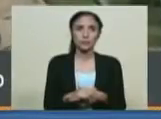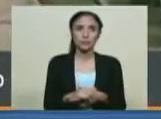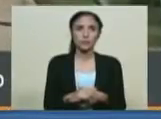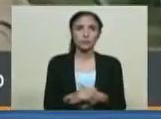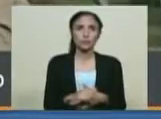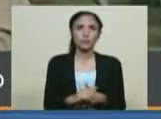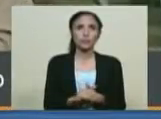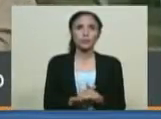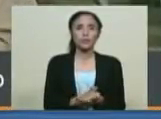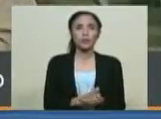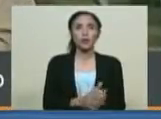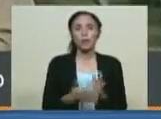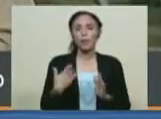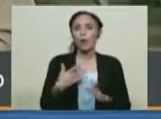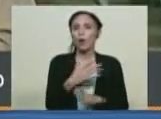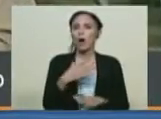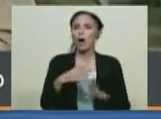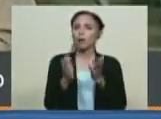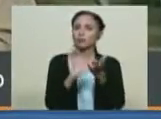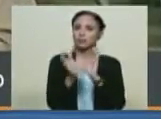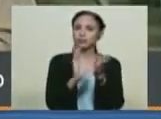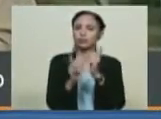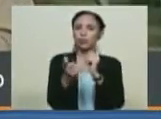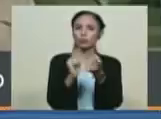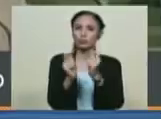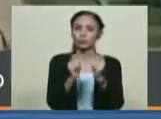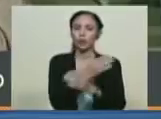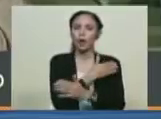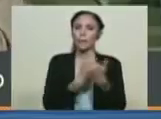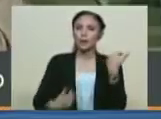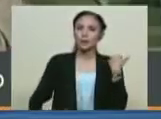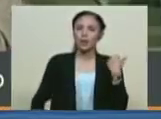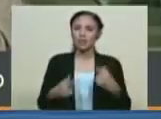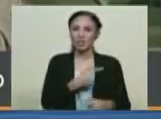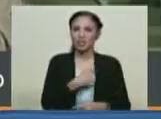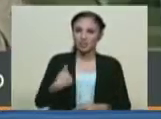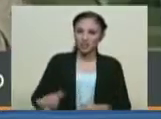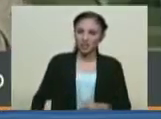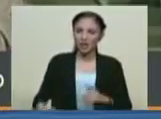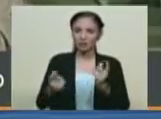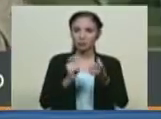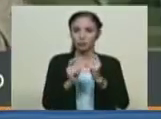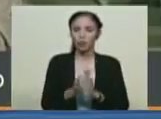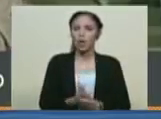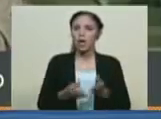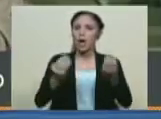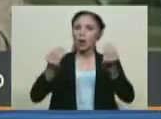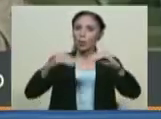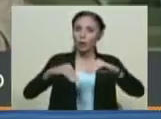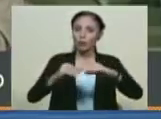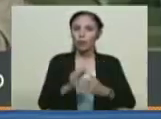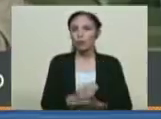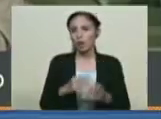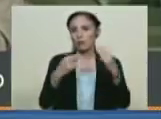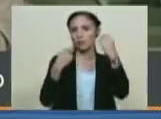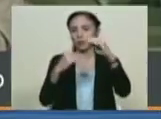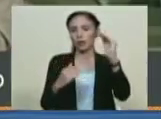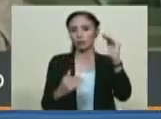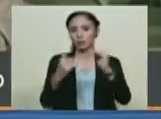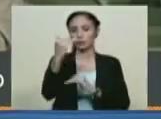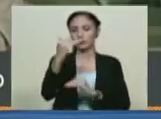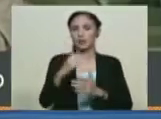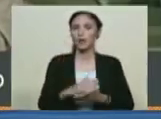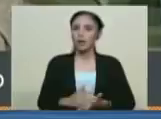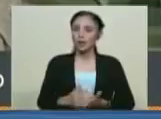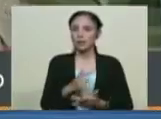presidente Xi Jinping, hemos declarado el carácter de asociación estratégico de alto nivel entre la